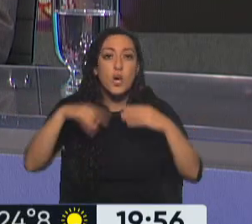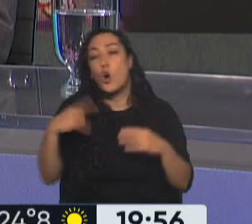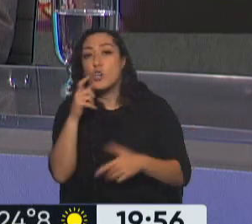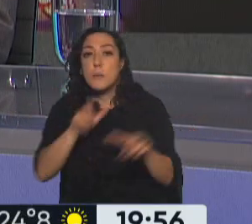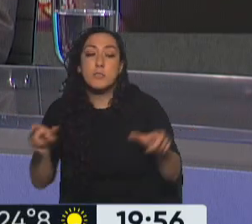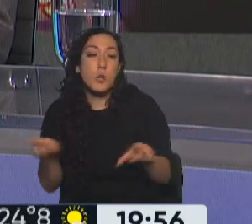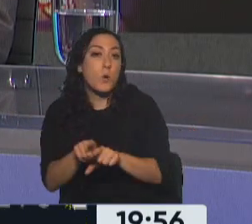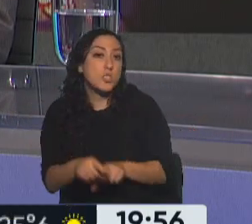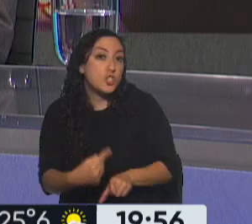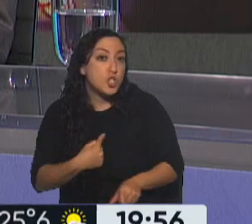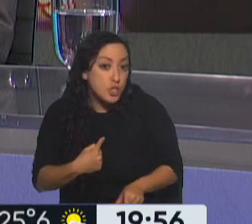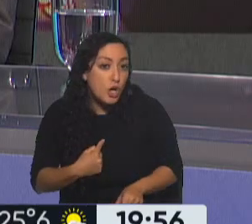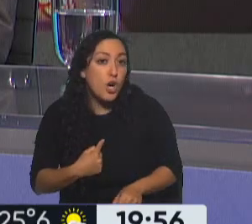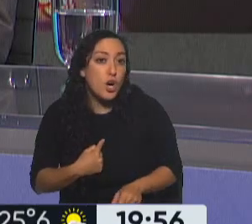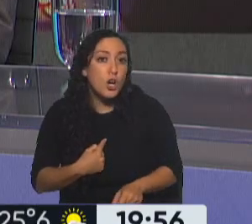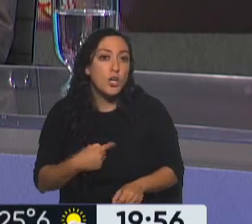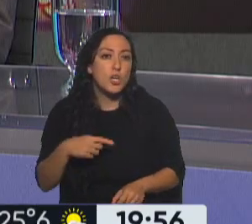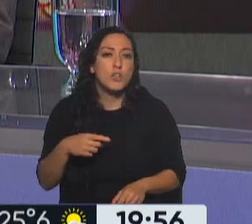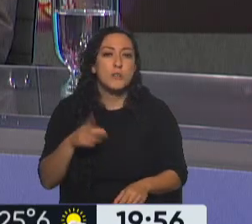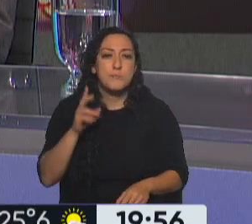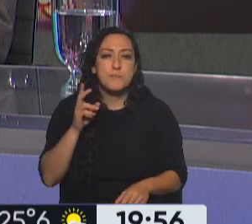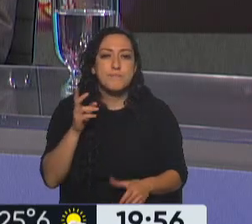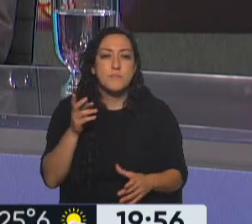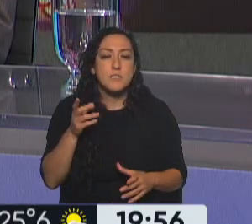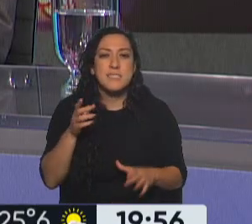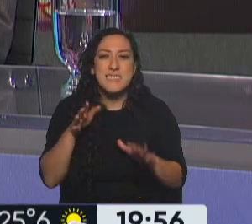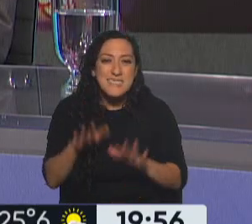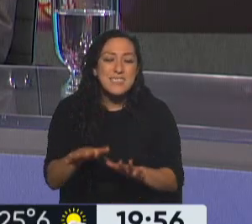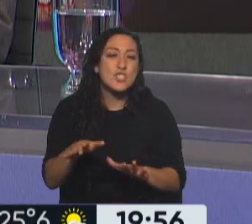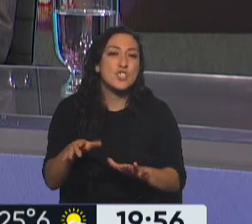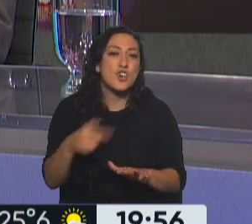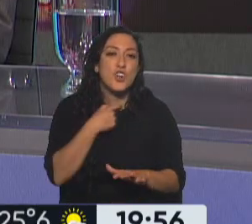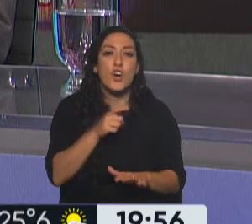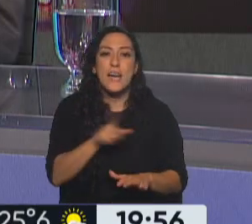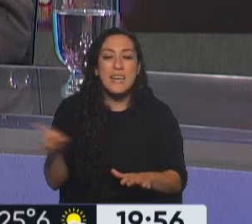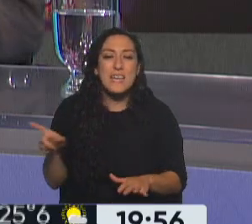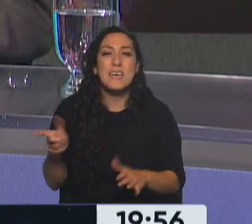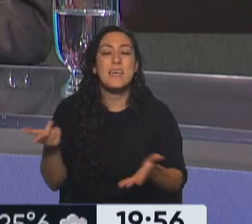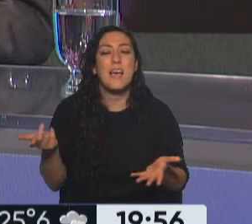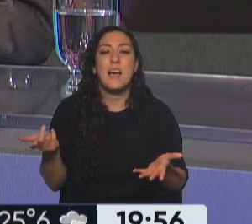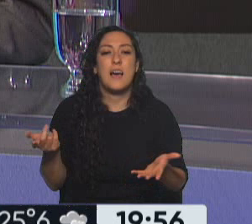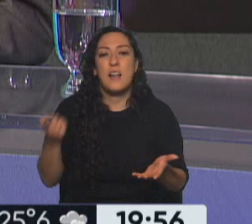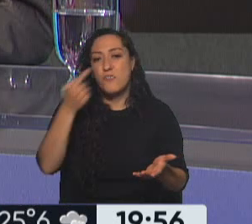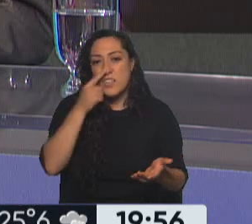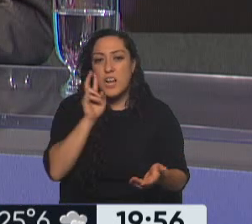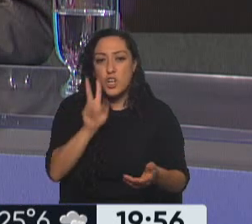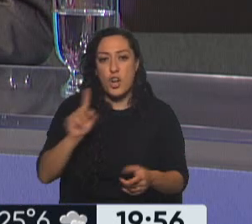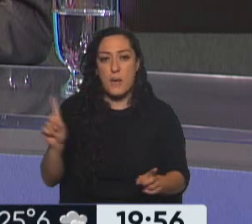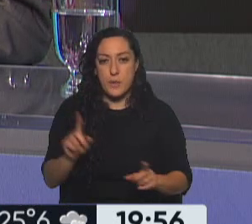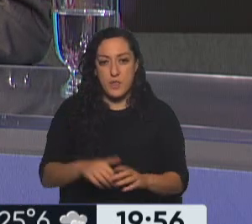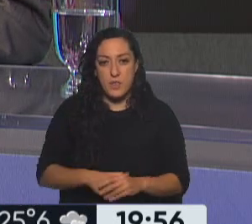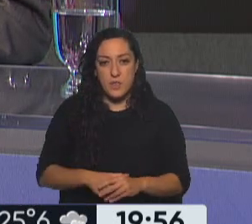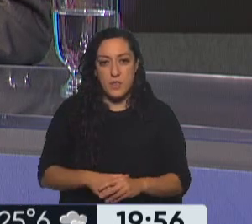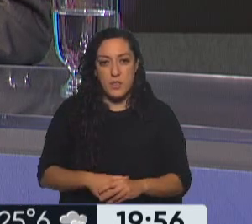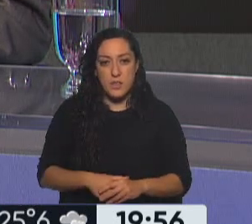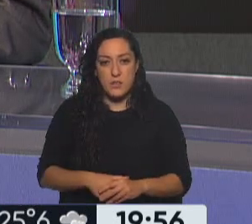por ejemplo, que no me resistía un poco a que esto suceda, ¿no? Una Argentina más, no la vi todavía. Pero